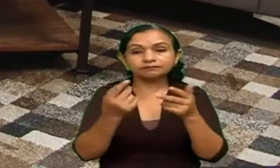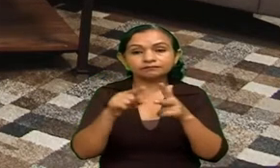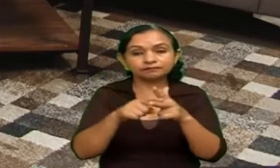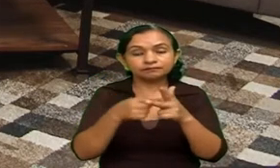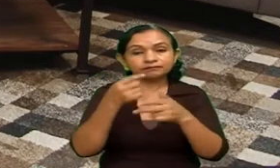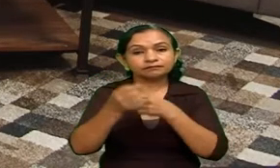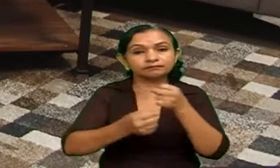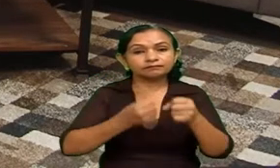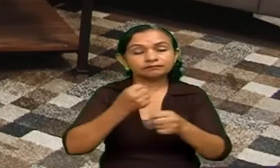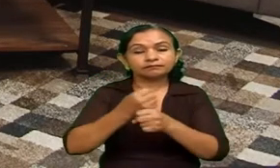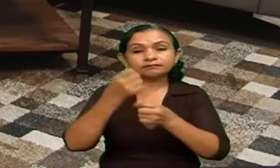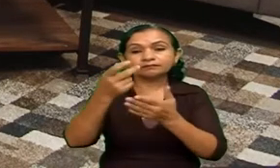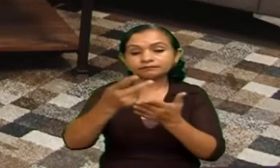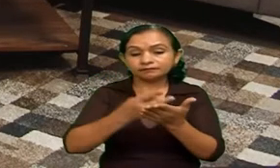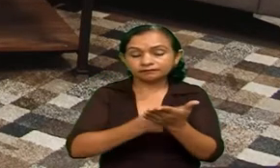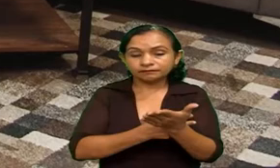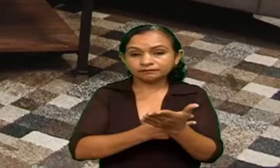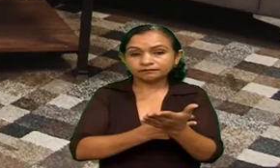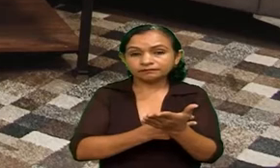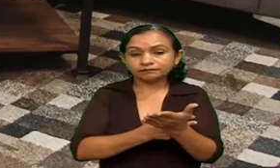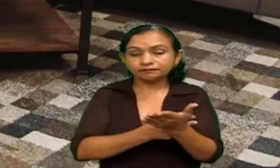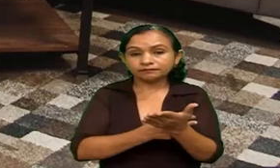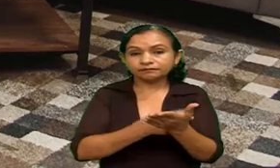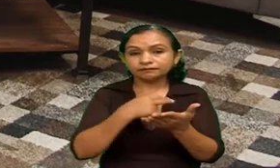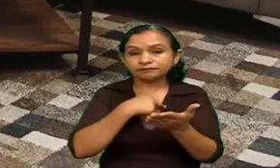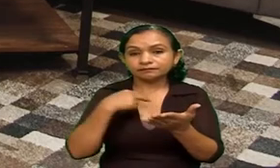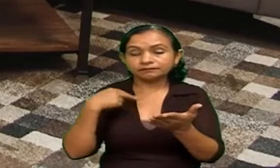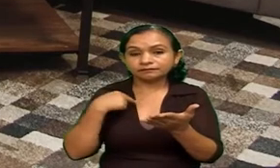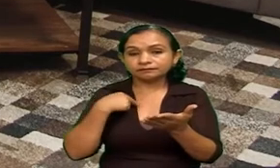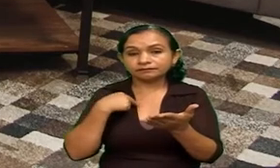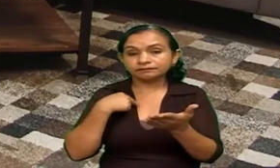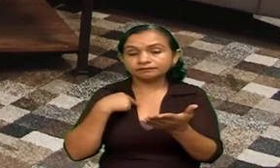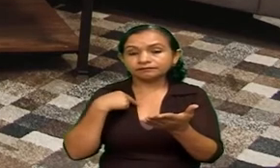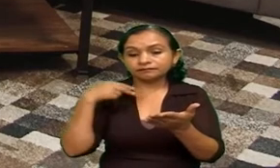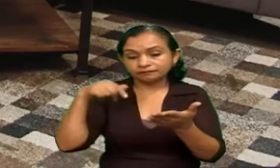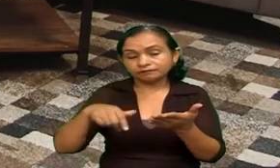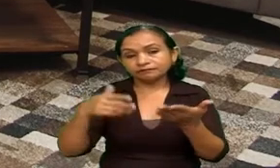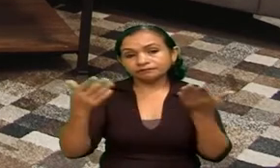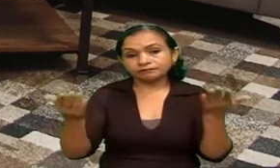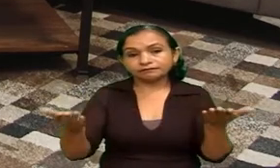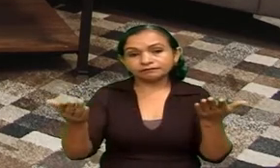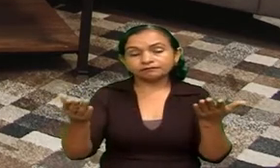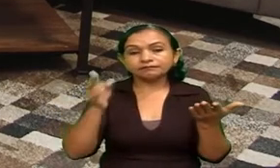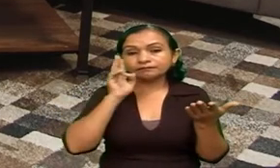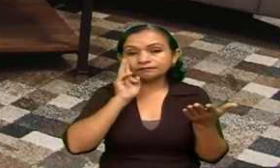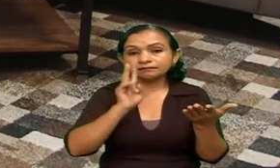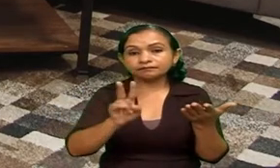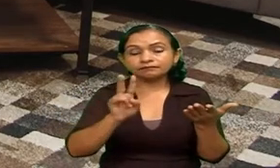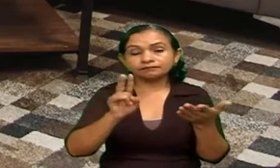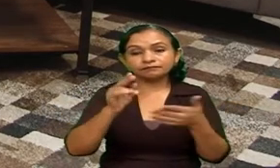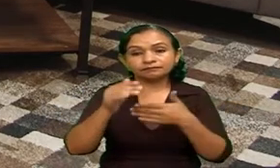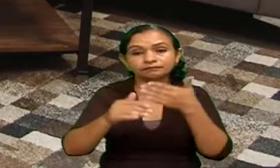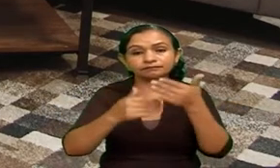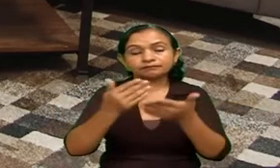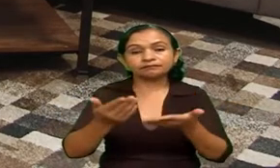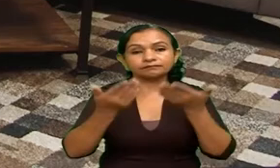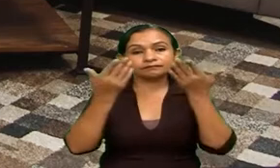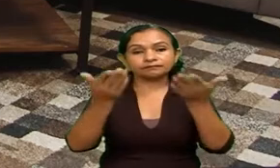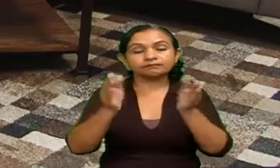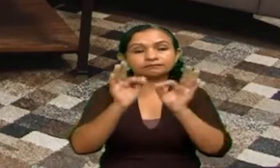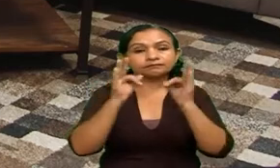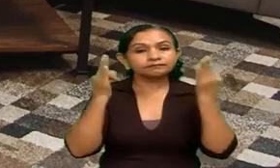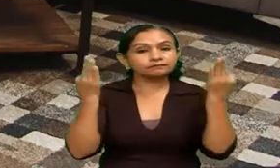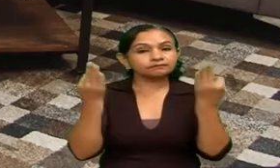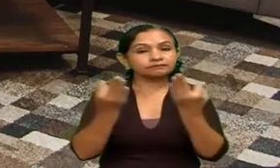año de algunos proyectos que en su momento estaban en ejecución. Y que vaya, pues hemos visto que ya han ido siendo entregados a las familias, a